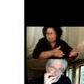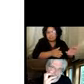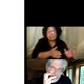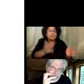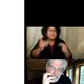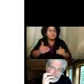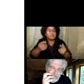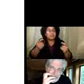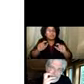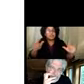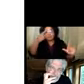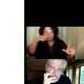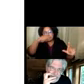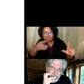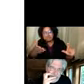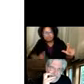Próxima página, por favor.